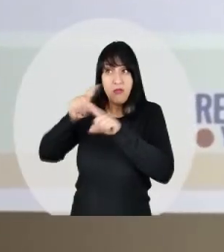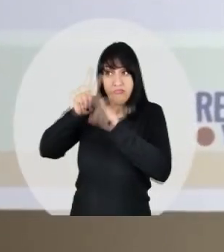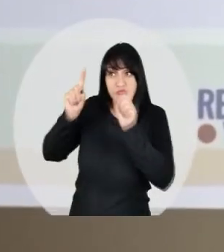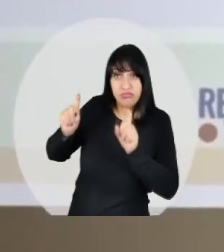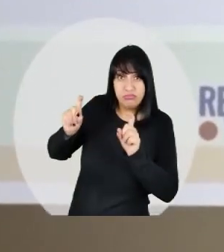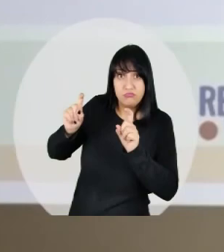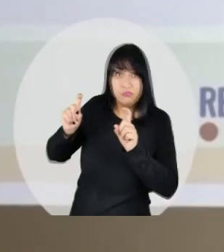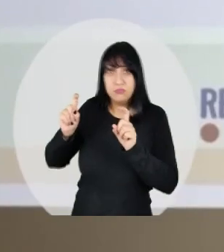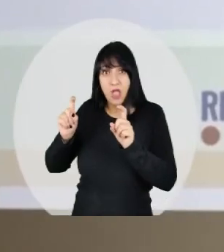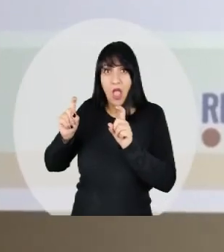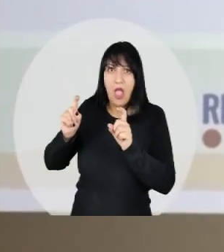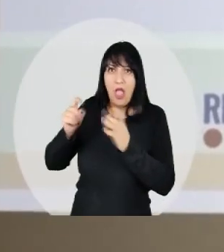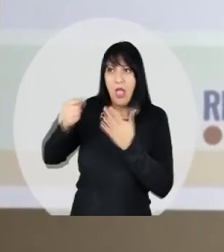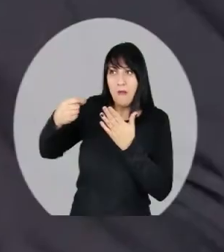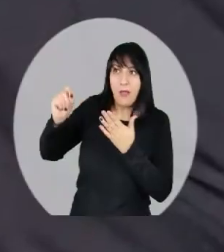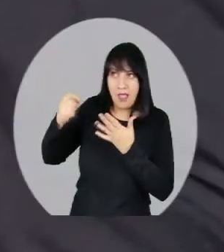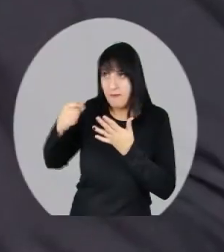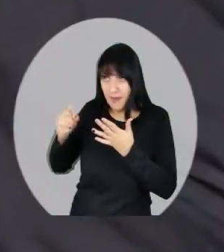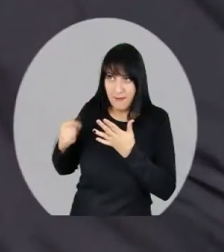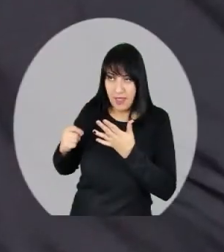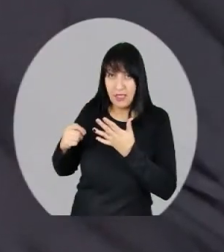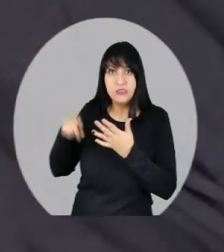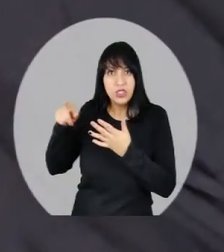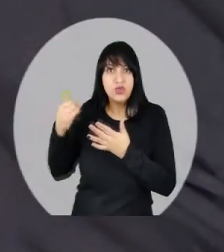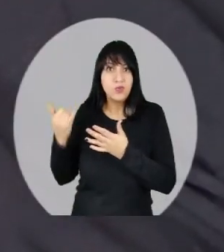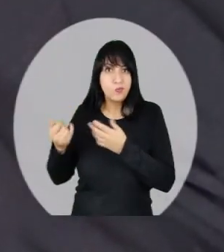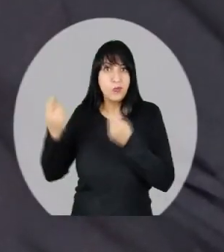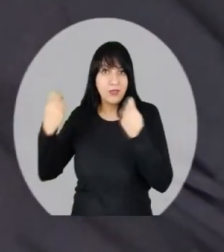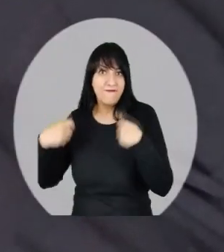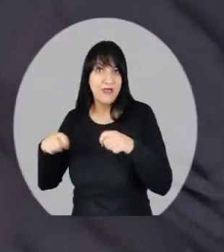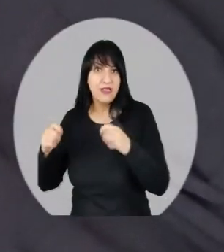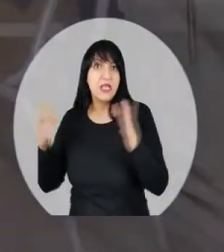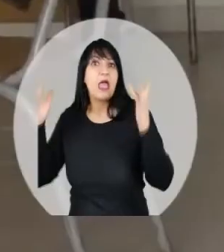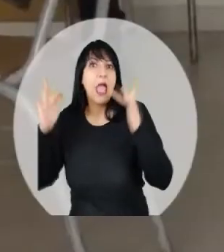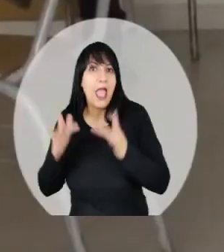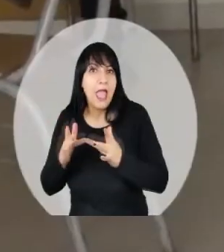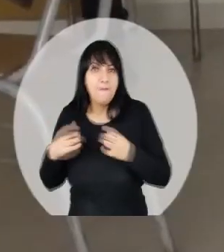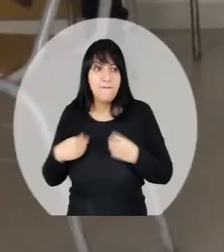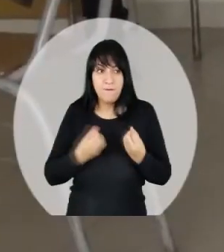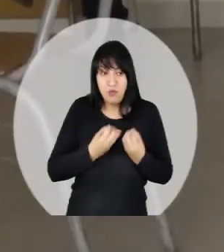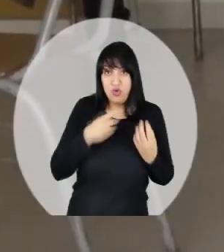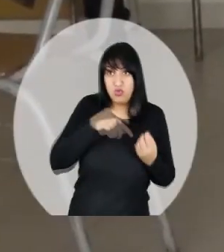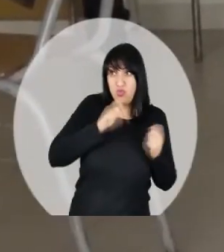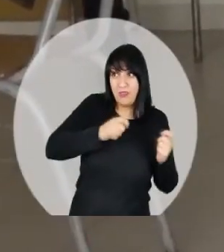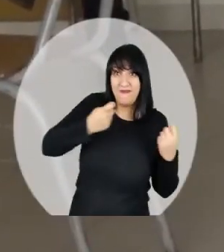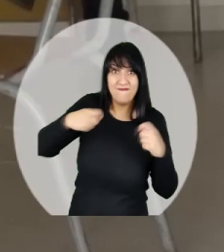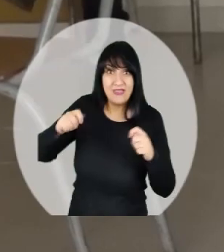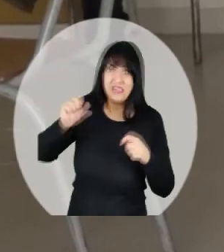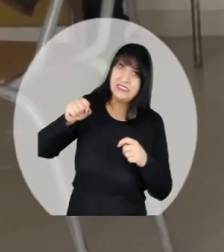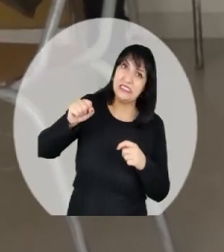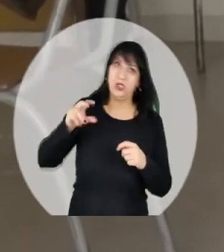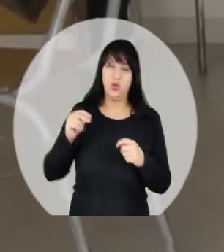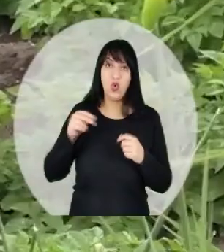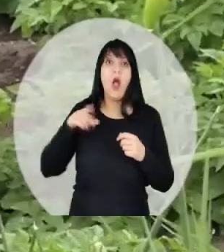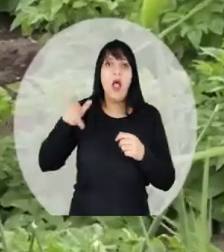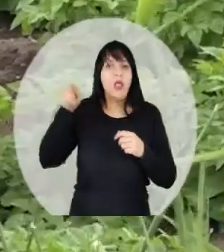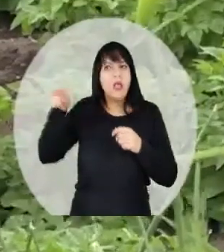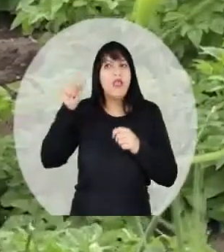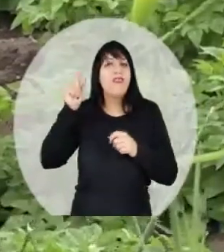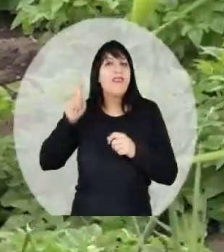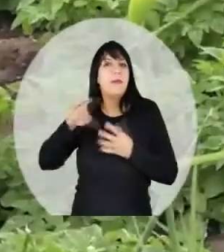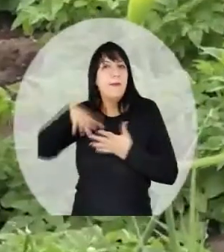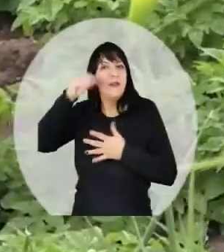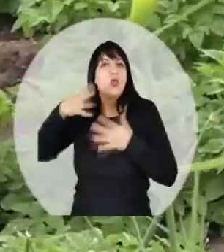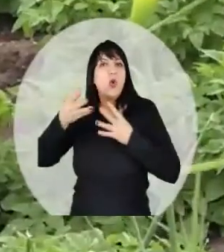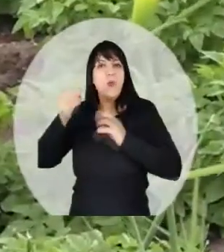de hipótesis para ver si lo que estamos haciendo es real o no es real, tenemos mercado o no hay mercado para lo que estamos haciendo con nuestro